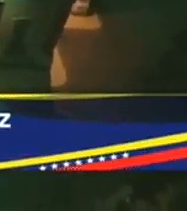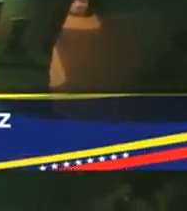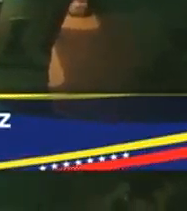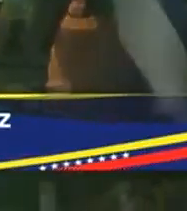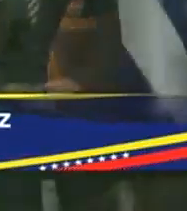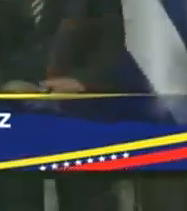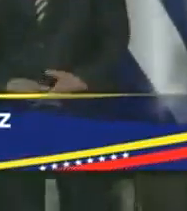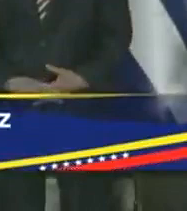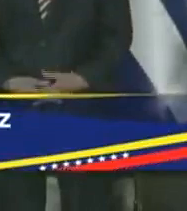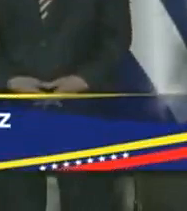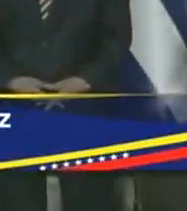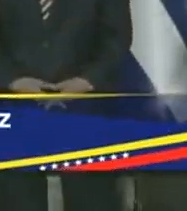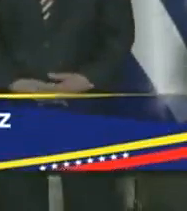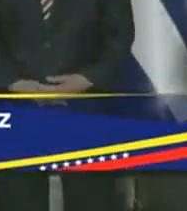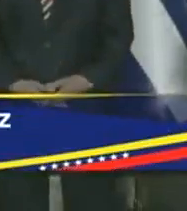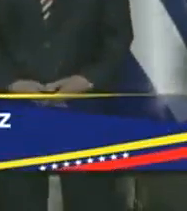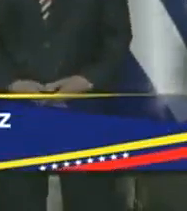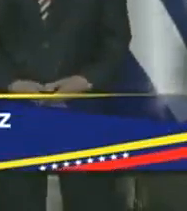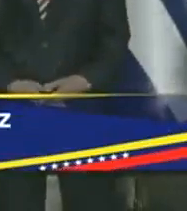Hemos tenido